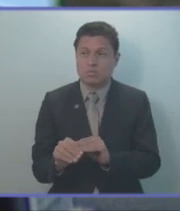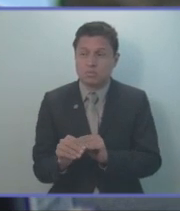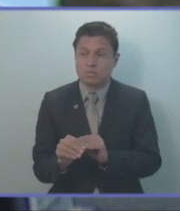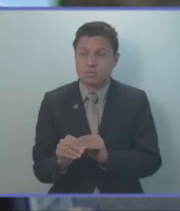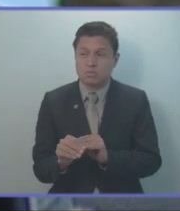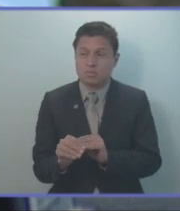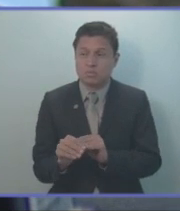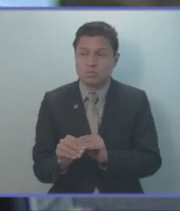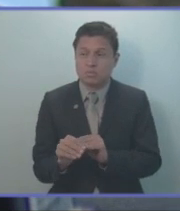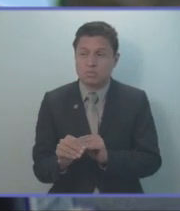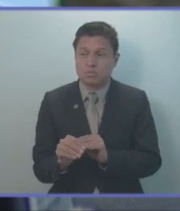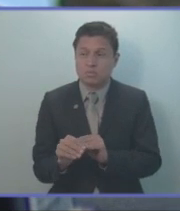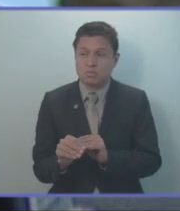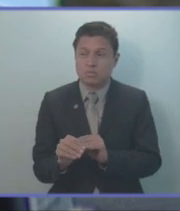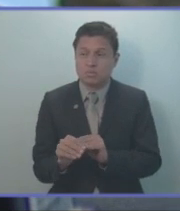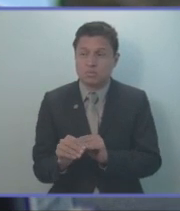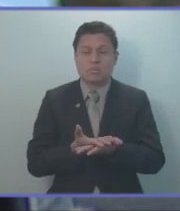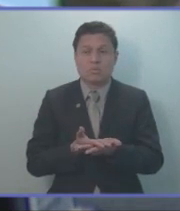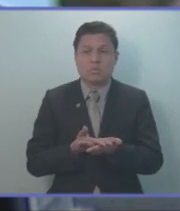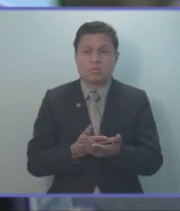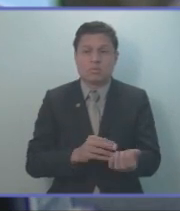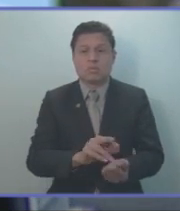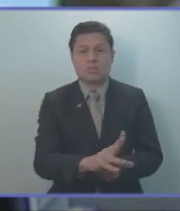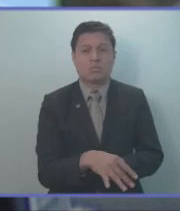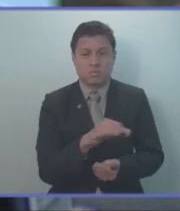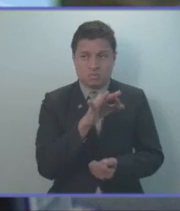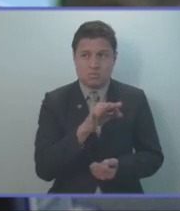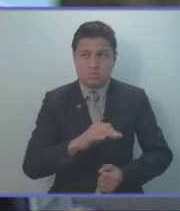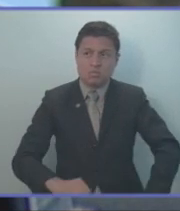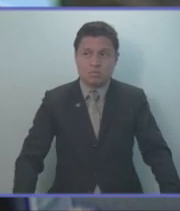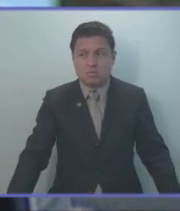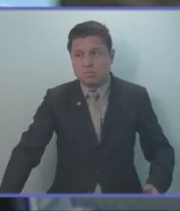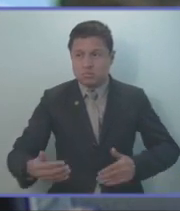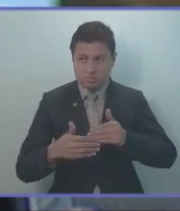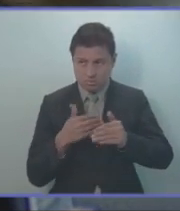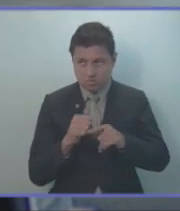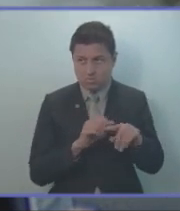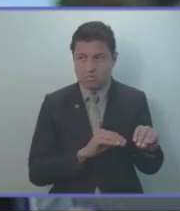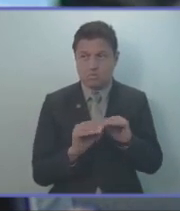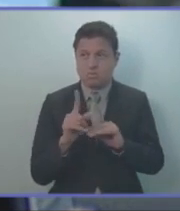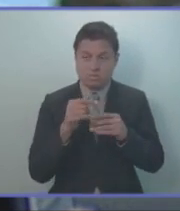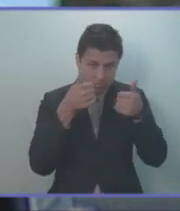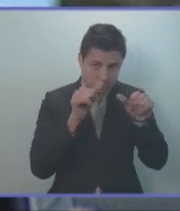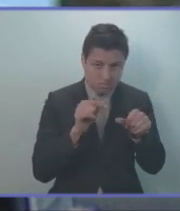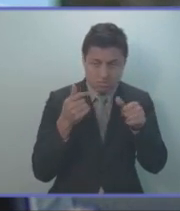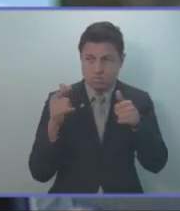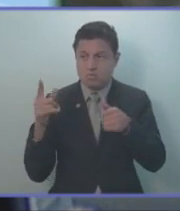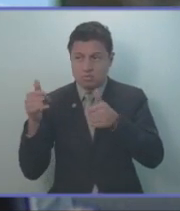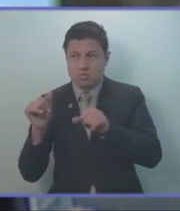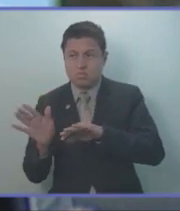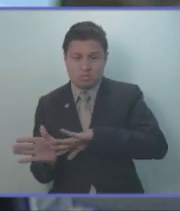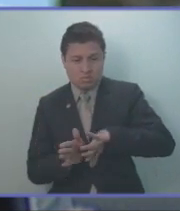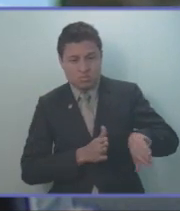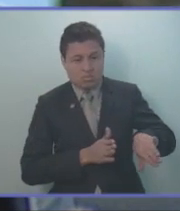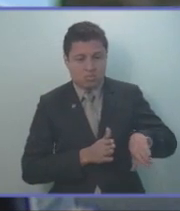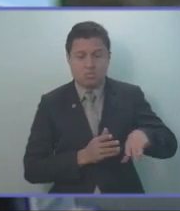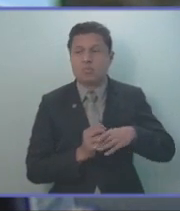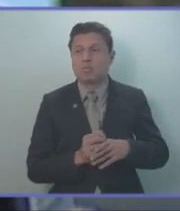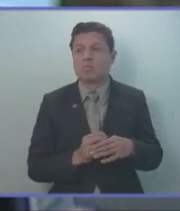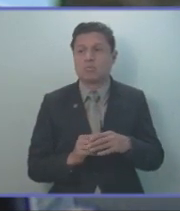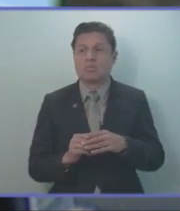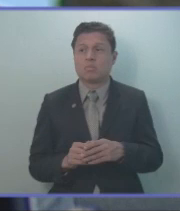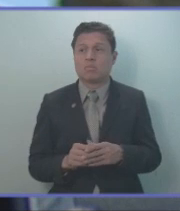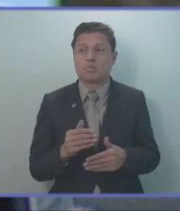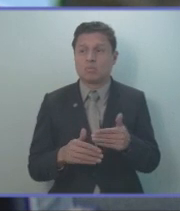el fondo de la petición de un expediente. Su efecto no es aprobar ni rechazar, sino expulsar